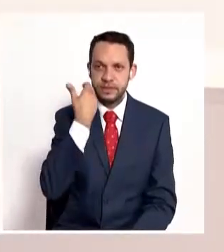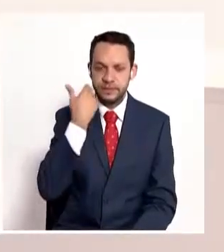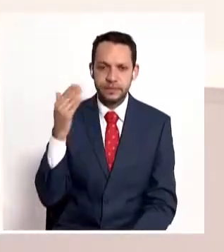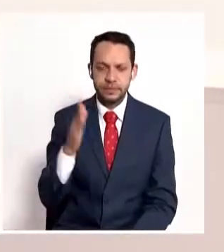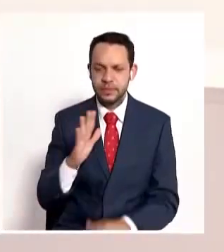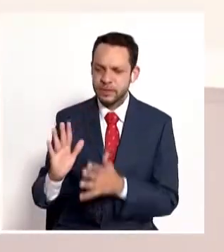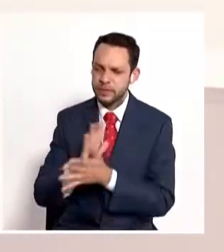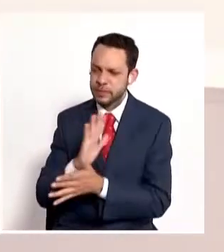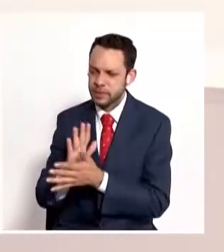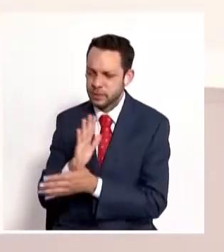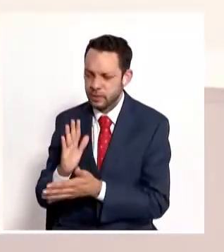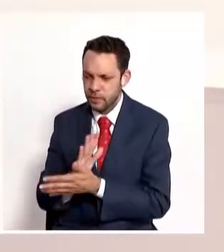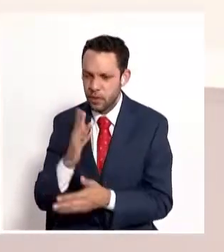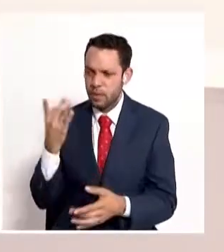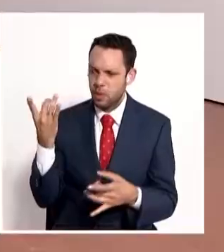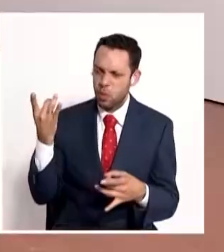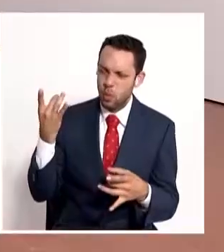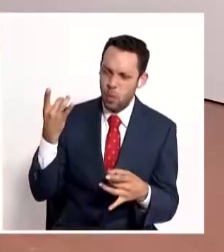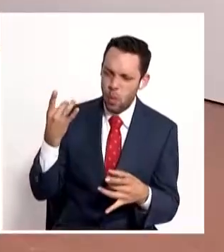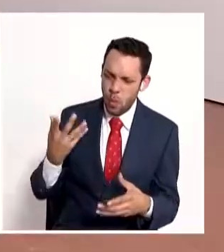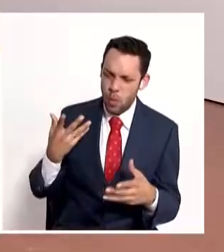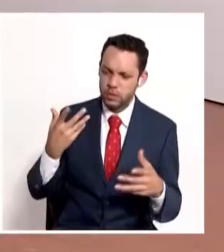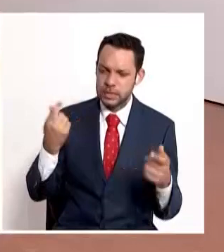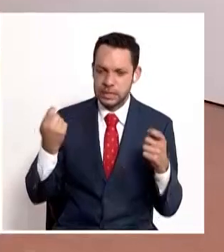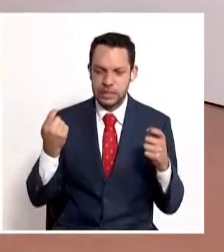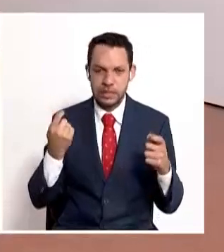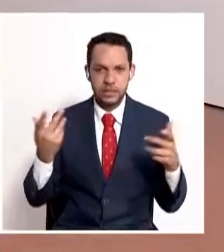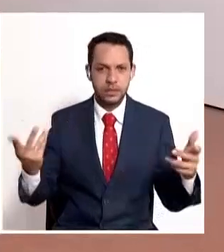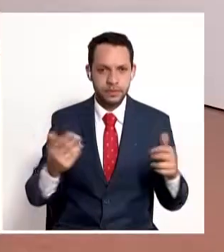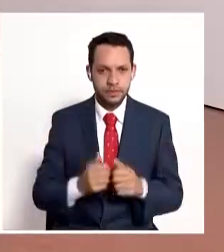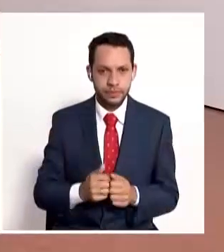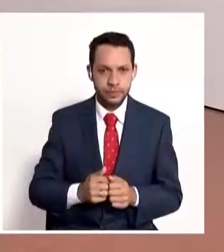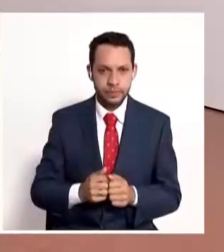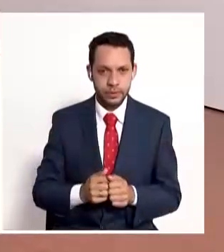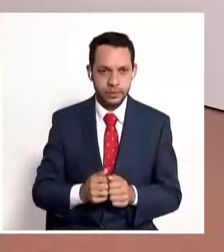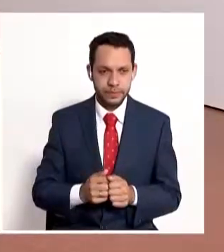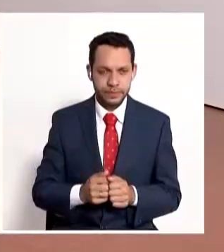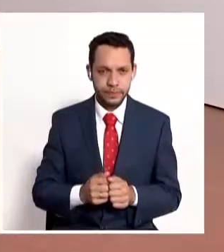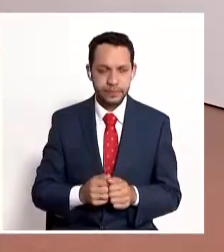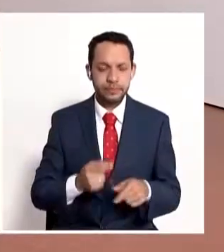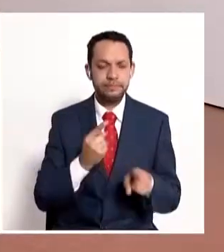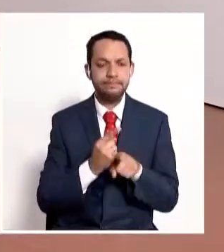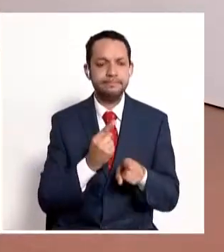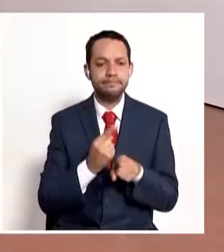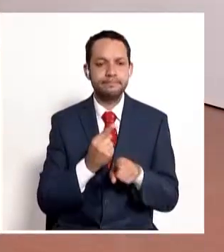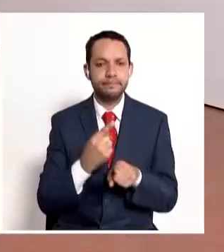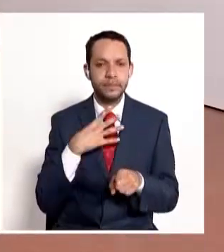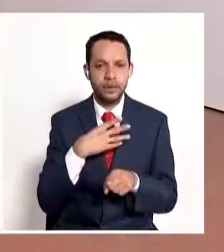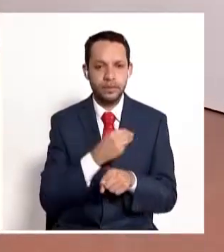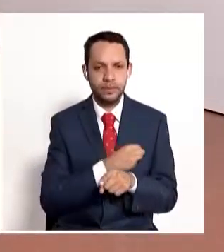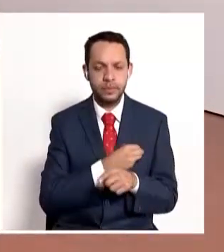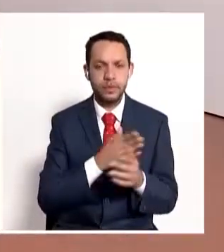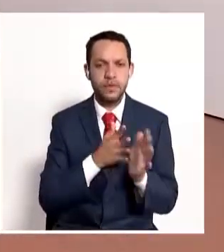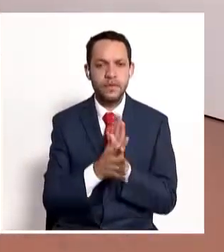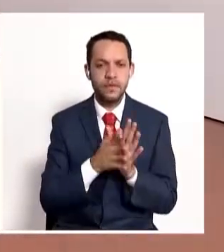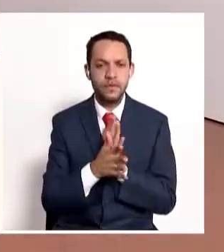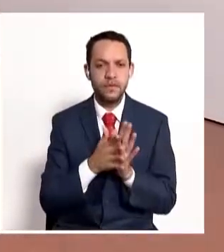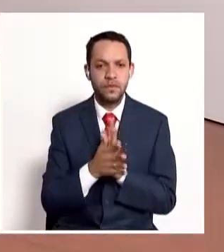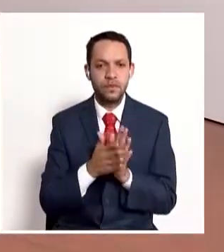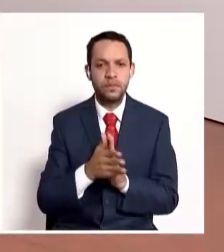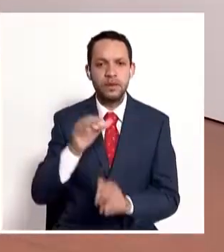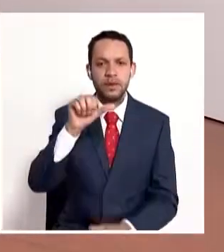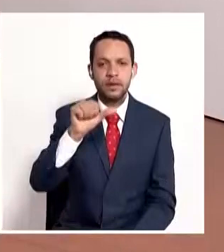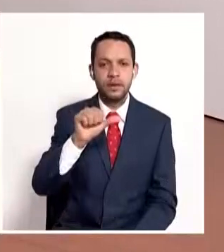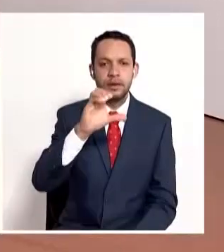úrico y de el dolor como tal y del manejo del dolor doctor antes elipe rosas cuando cuando estamos hablando del ácido úrico no es cierto realmente